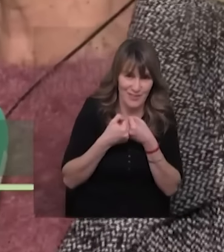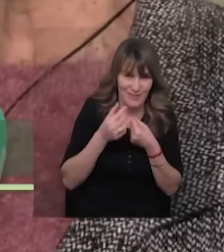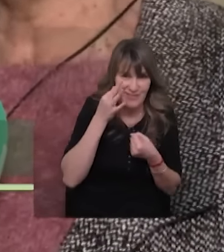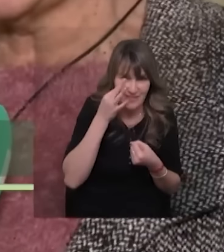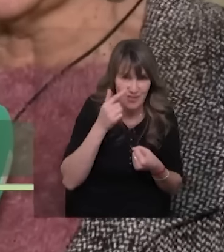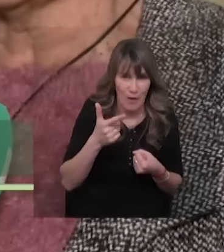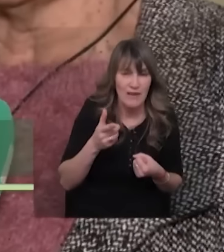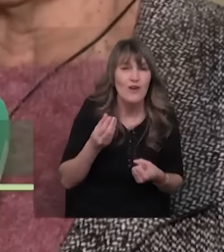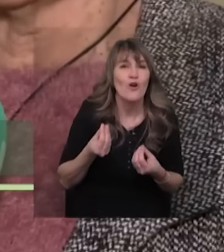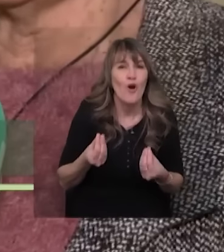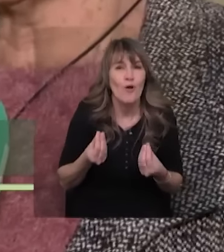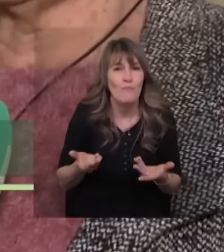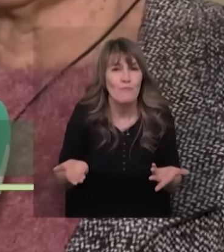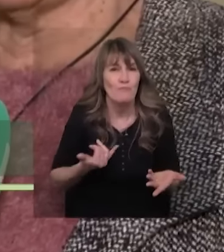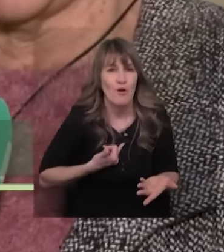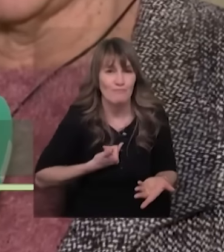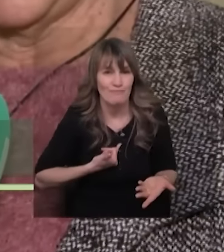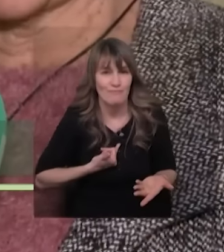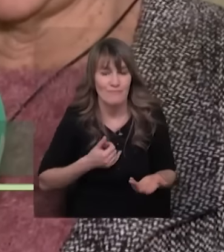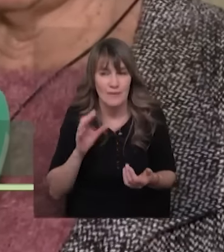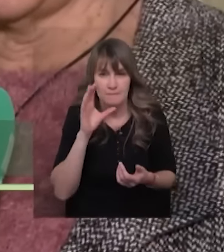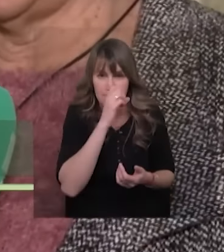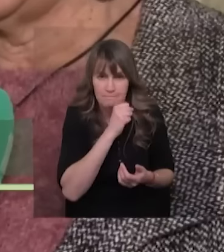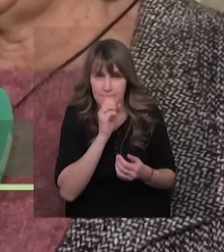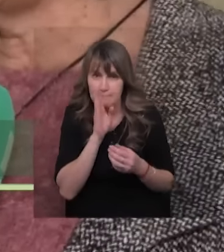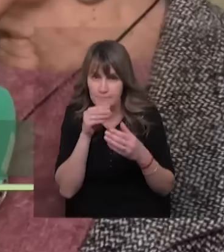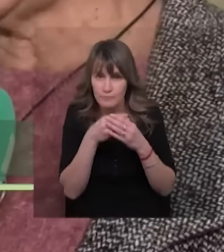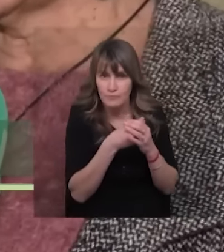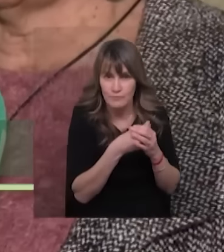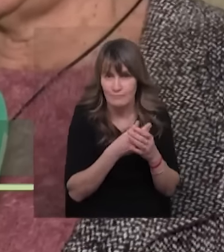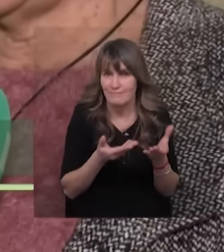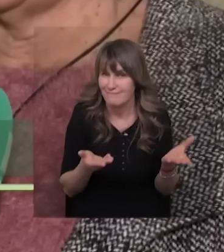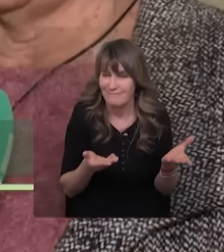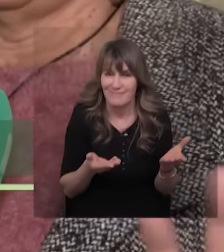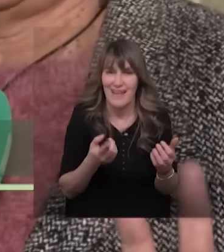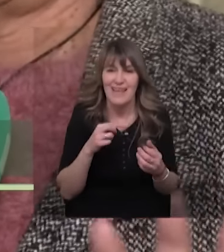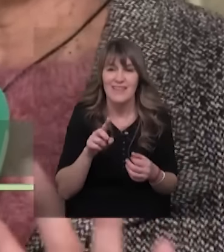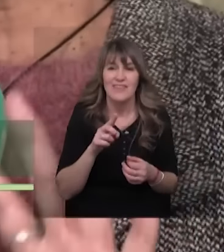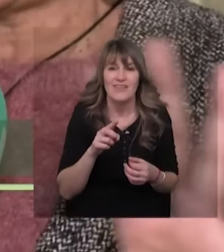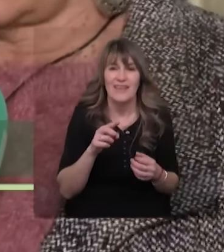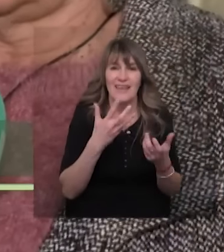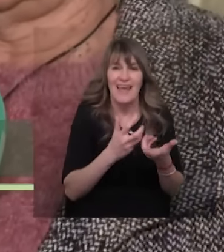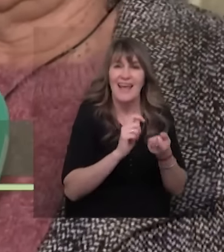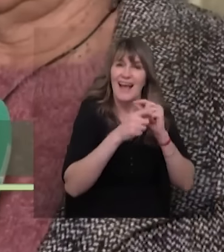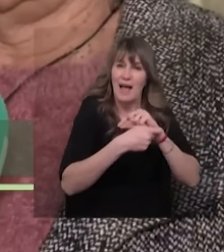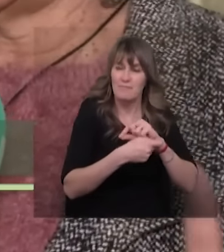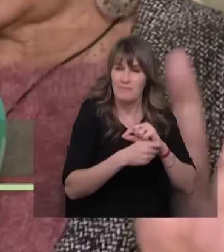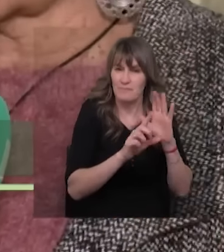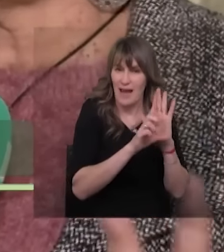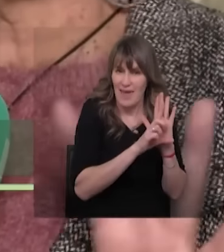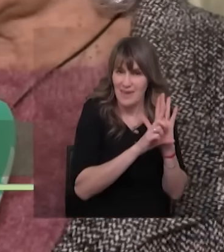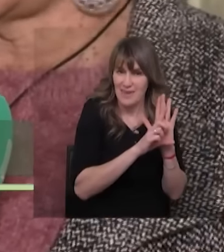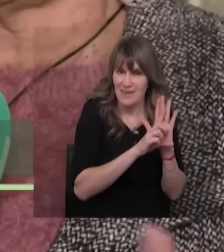ese ocultamiento nos lleva a que bueno las voces que quieren borrar